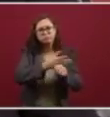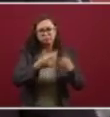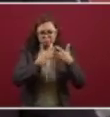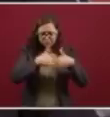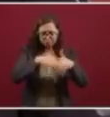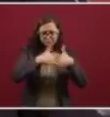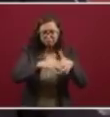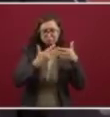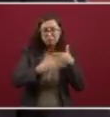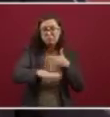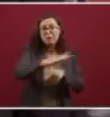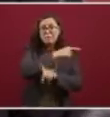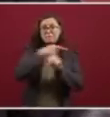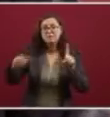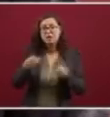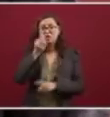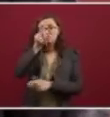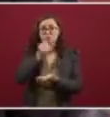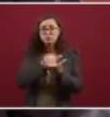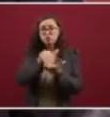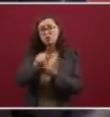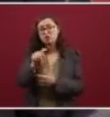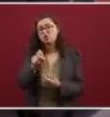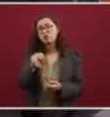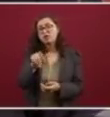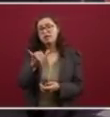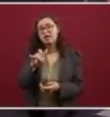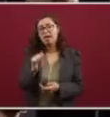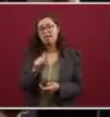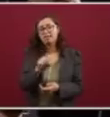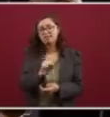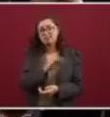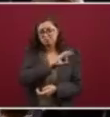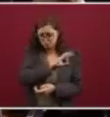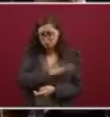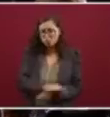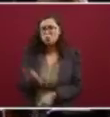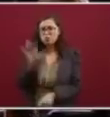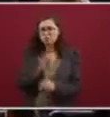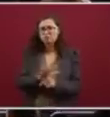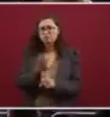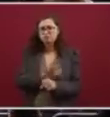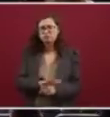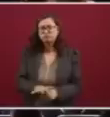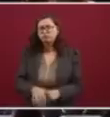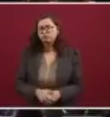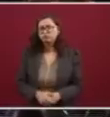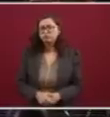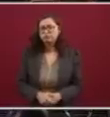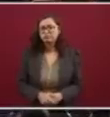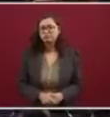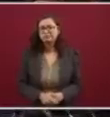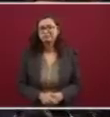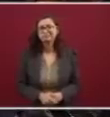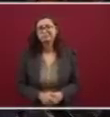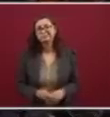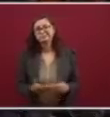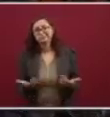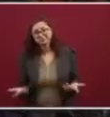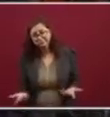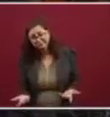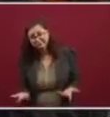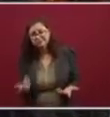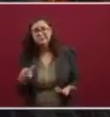la mitad de lo que consumimos. Esa es una opción, pero tenemos que cuidar bien para